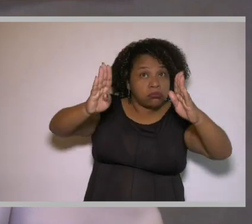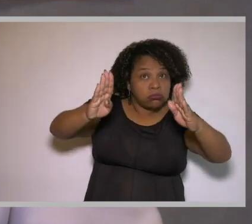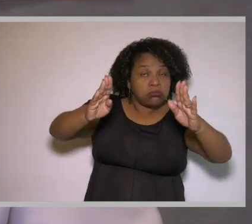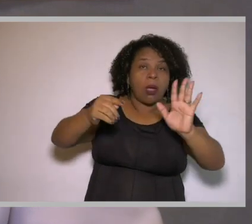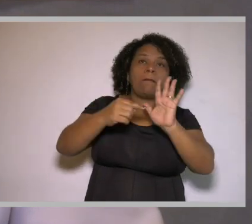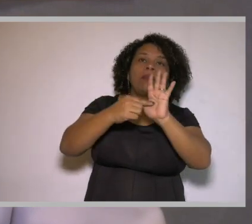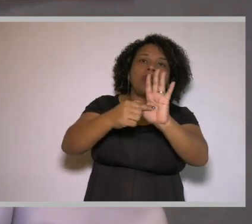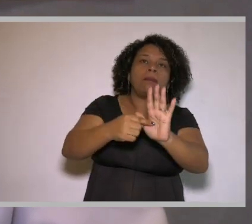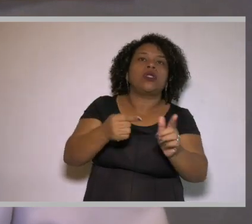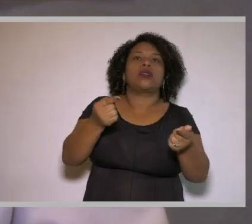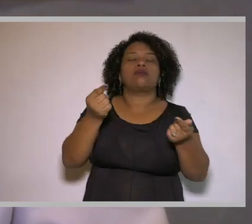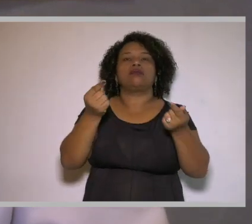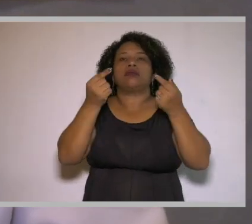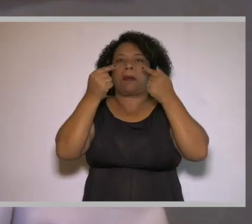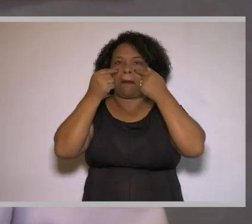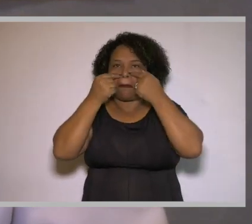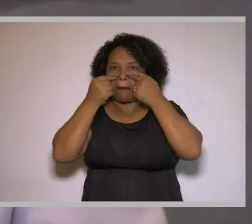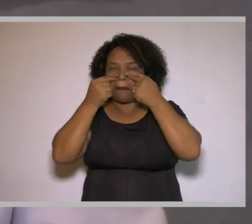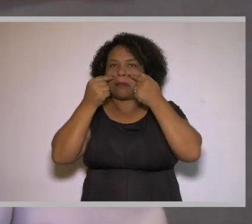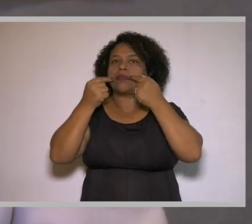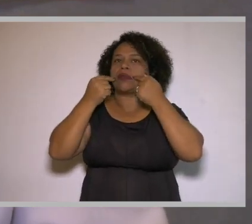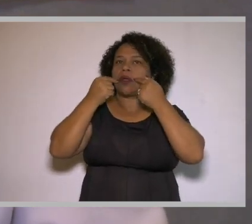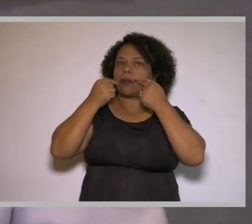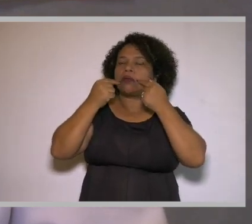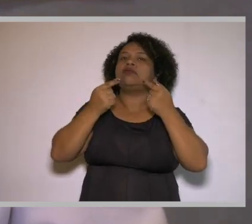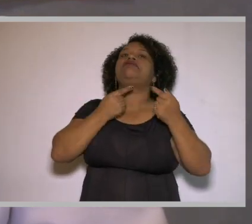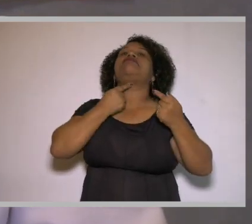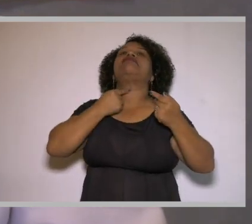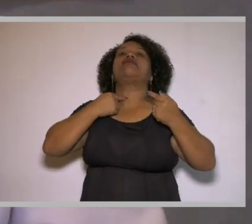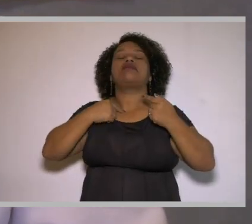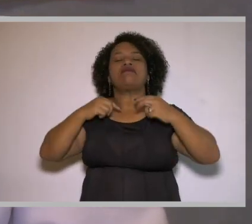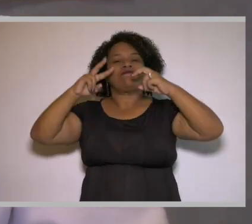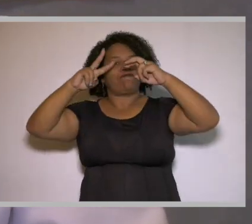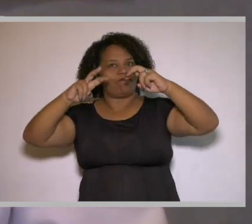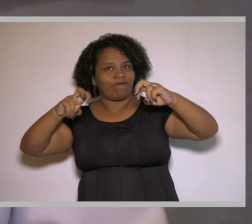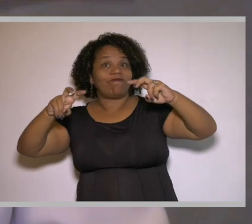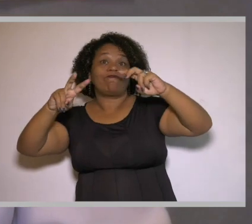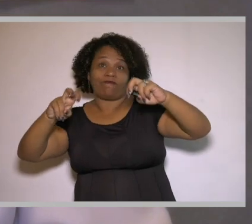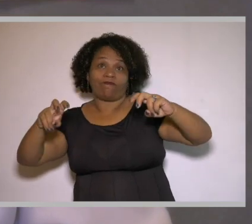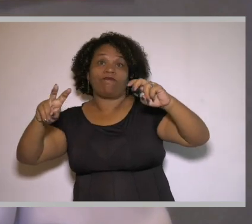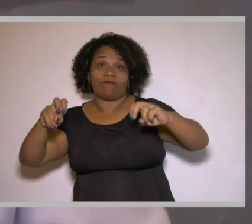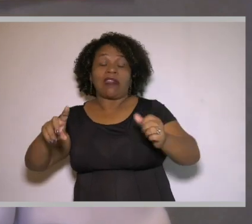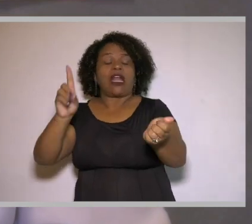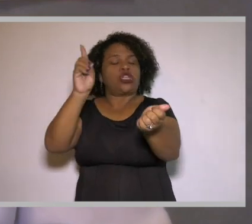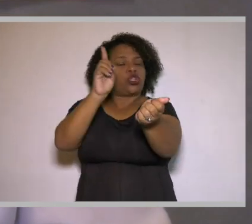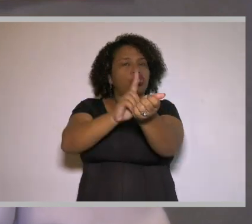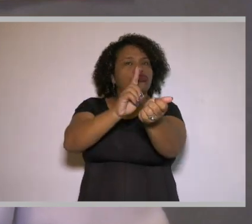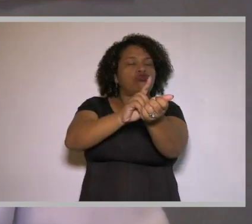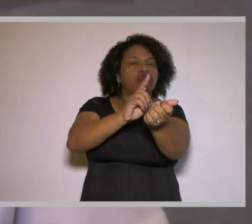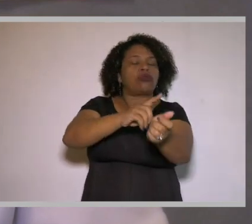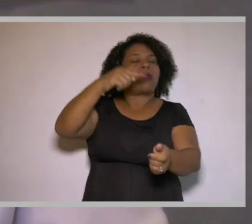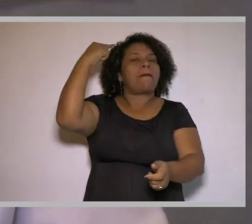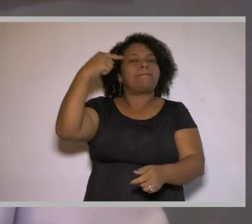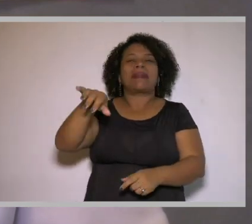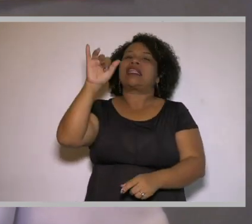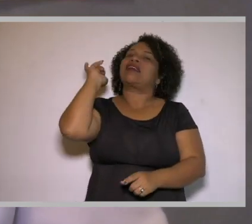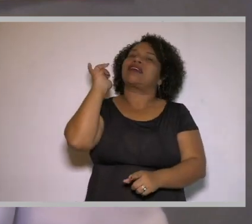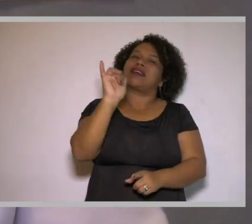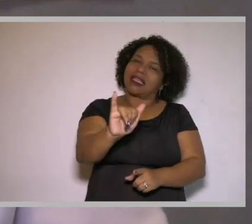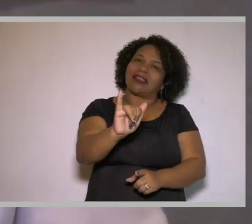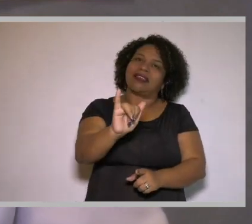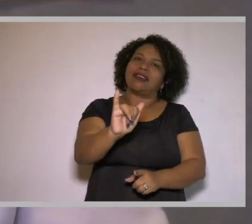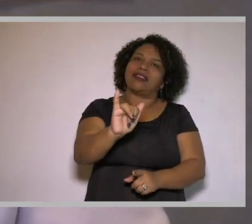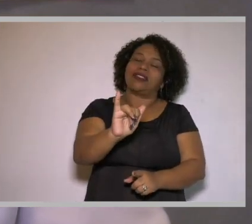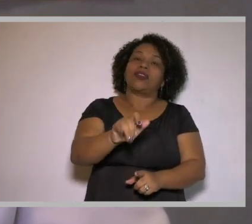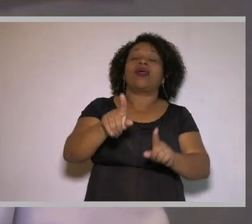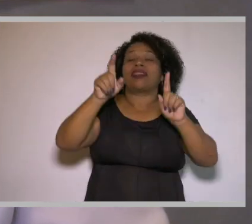estas sintomatologías, acudir a un especialista, a un otorrino. A veces el pediatra hace la referencia al otorrino, pero en